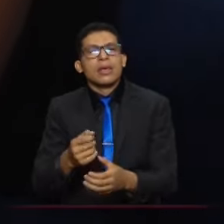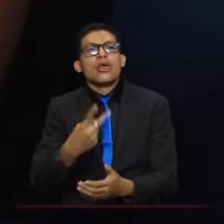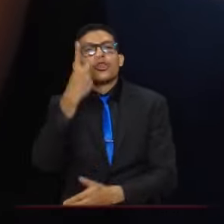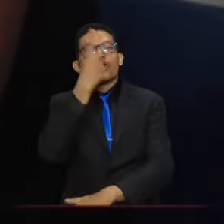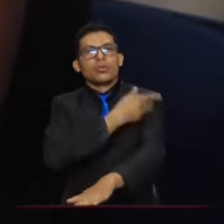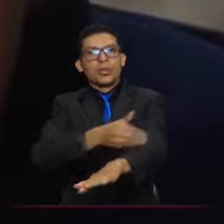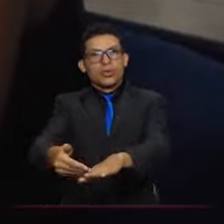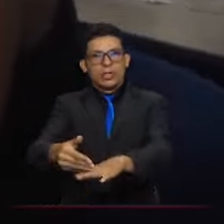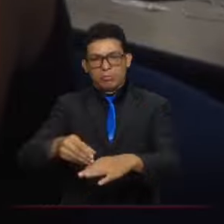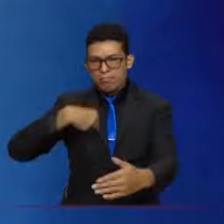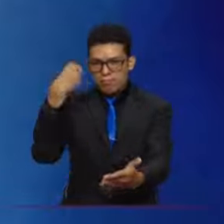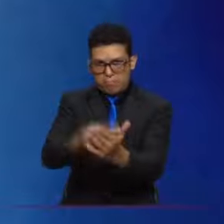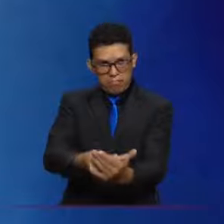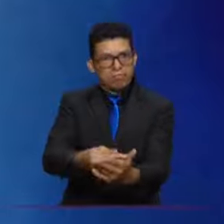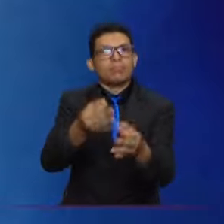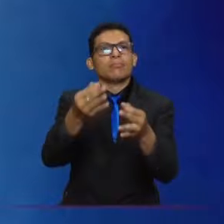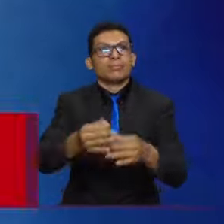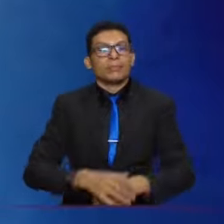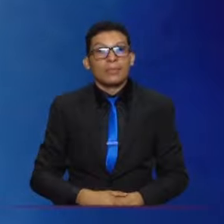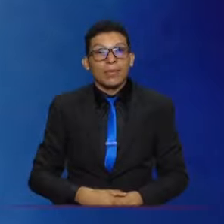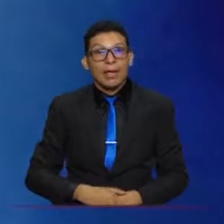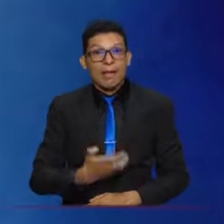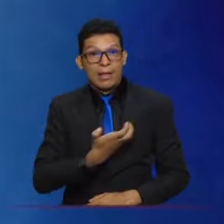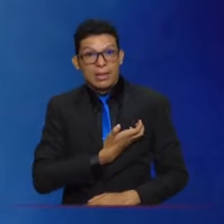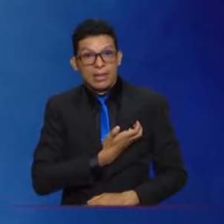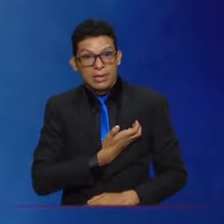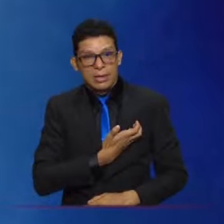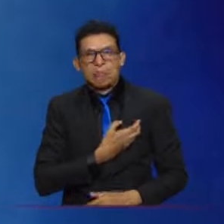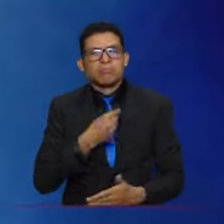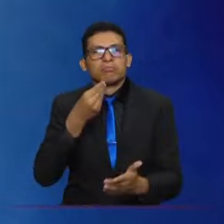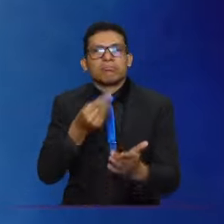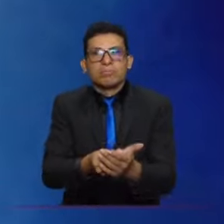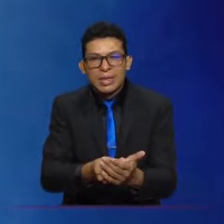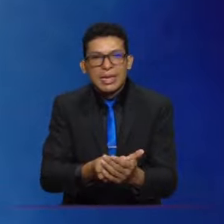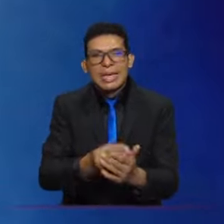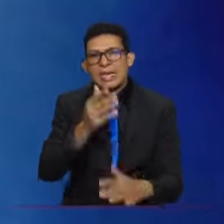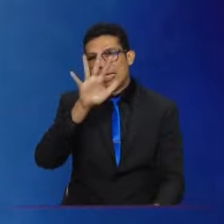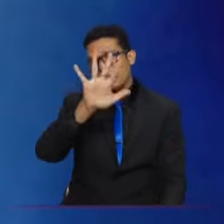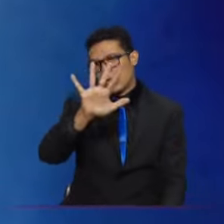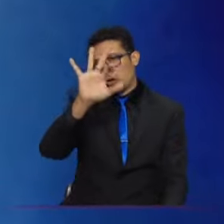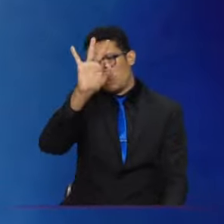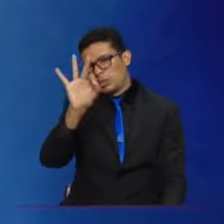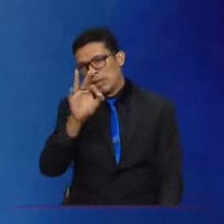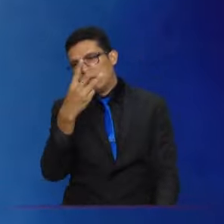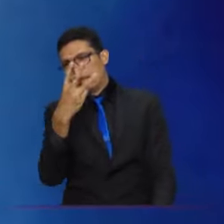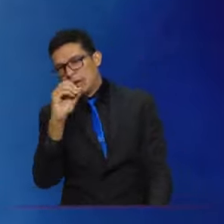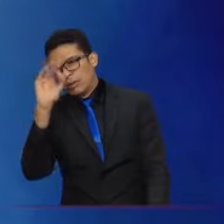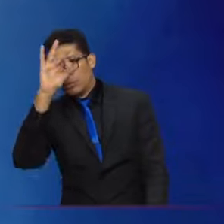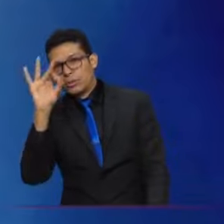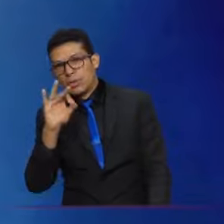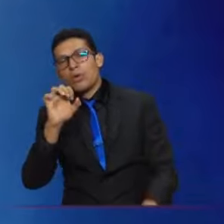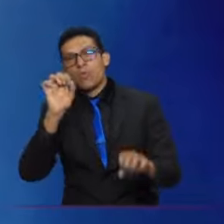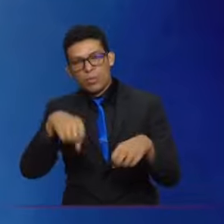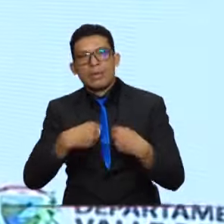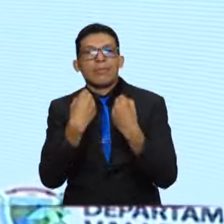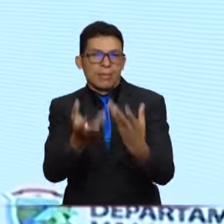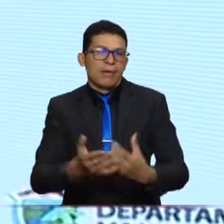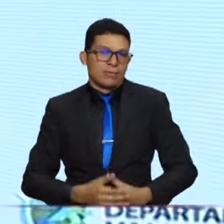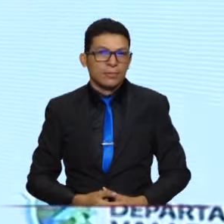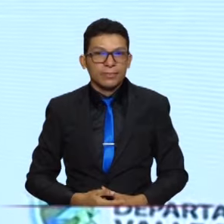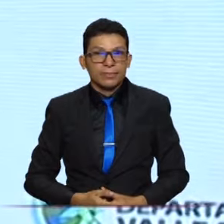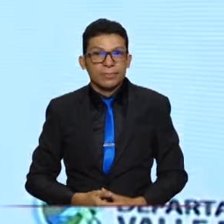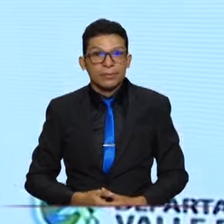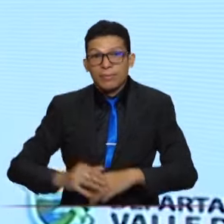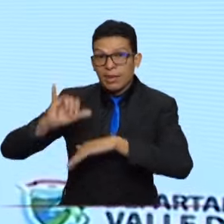millones de pesos para la matrícula. Las alcaldías están dando entre el 5 y el 30% dependiendo de su categoría para aportar a la matrícula.